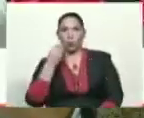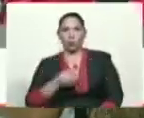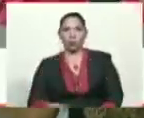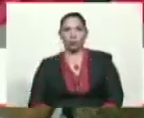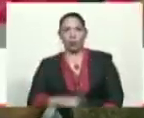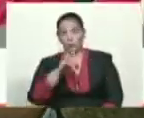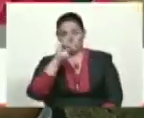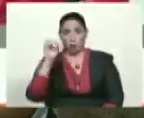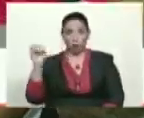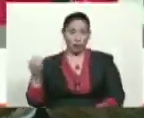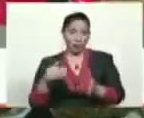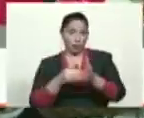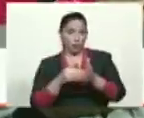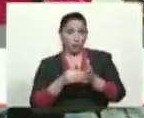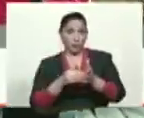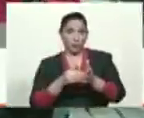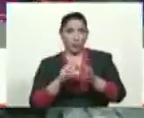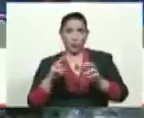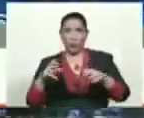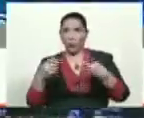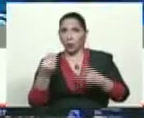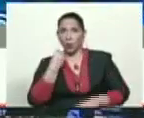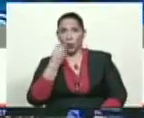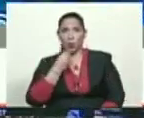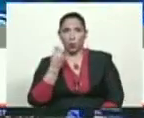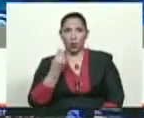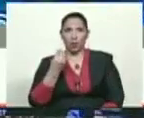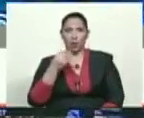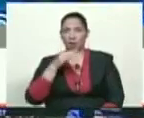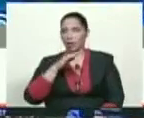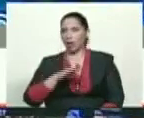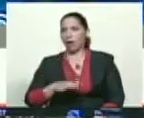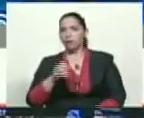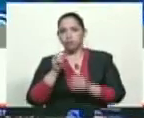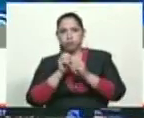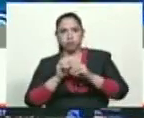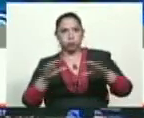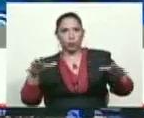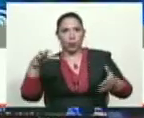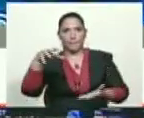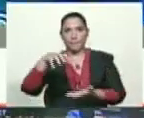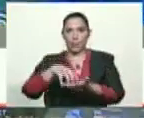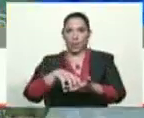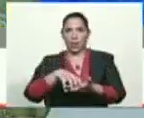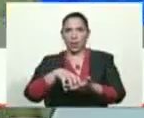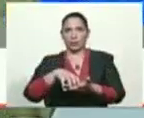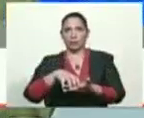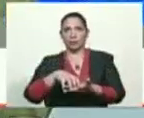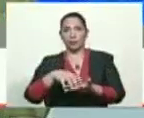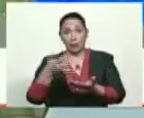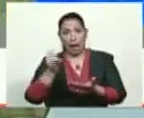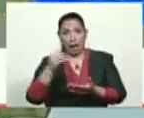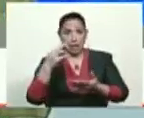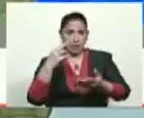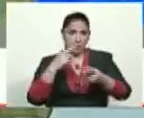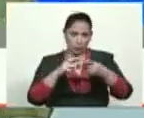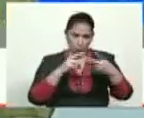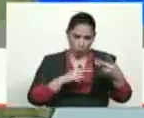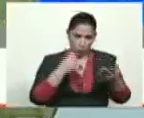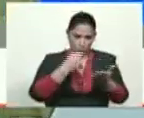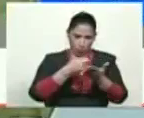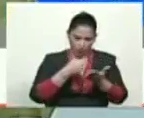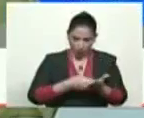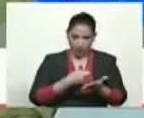200.000 jóvenes van a estar en todo el país desplegado tenemos los recursos tenemos